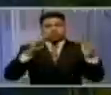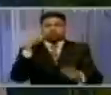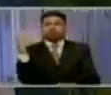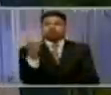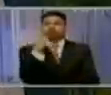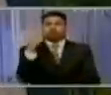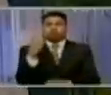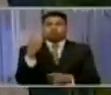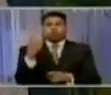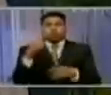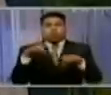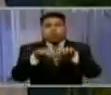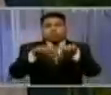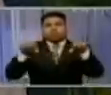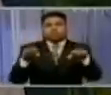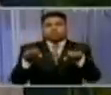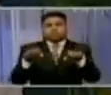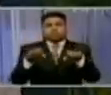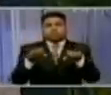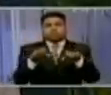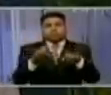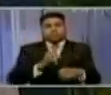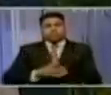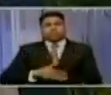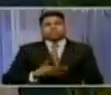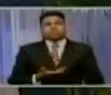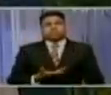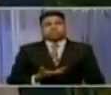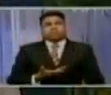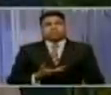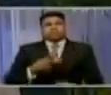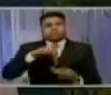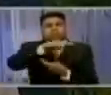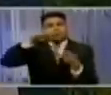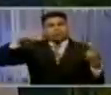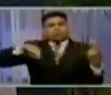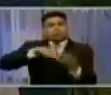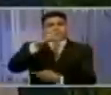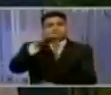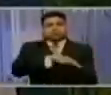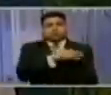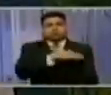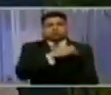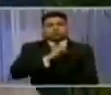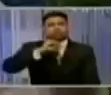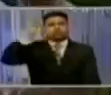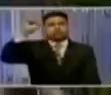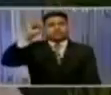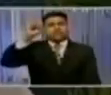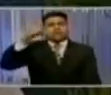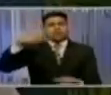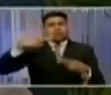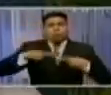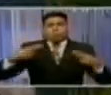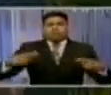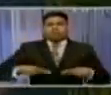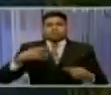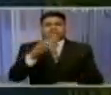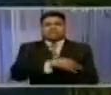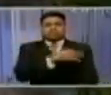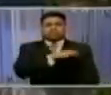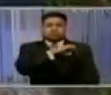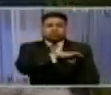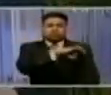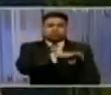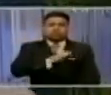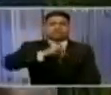educación, es que es posible hacer una revolución social, humanista, socialista, que cambie al